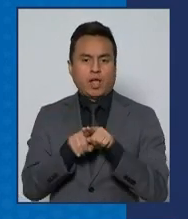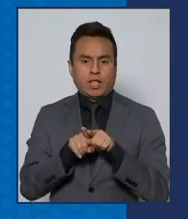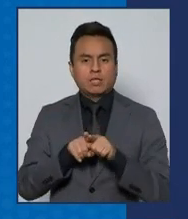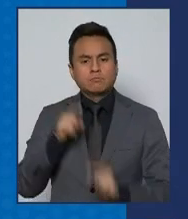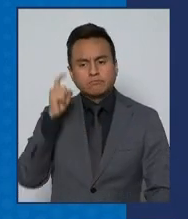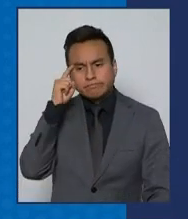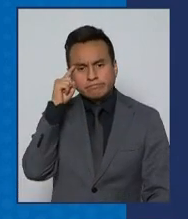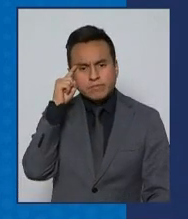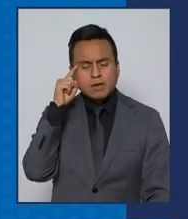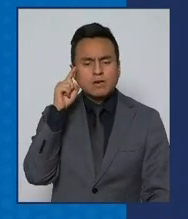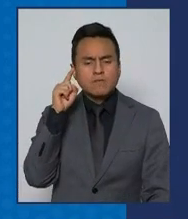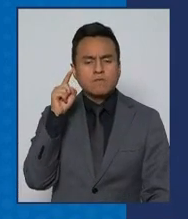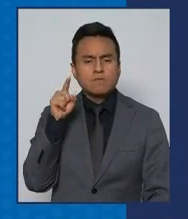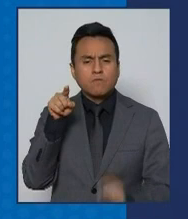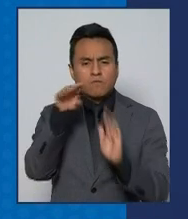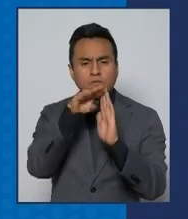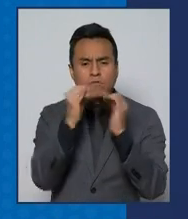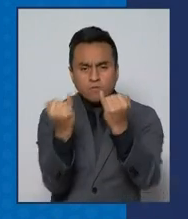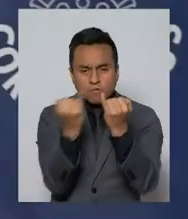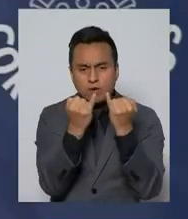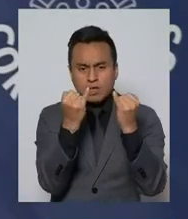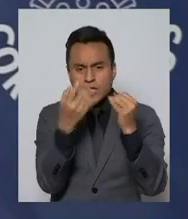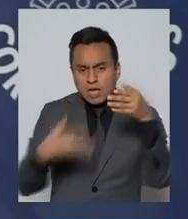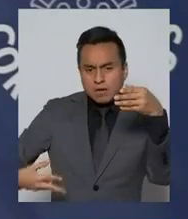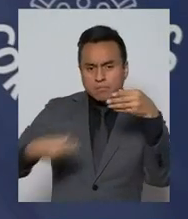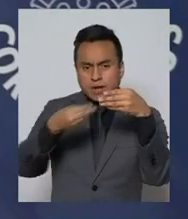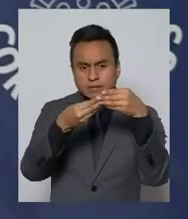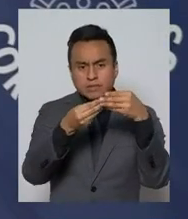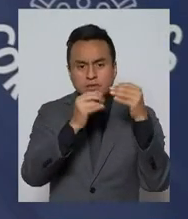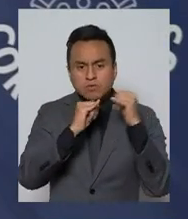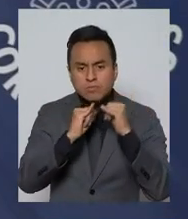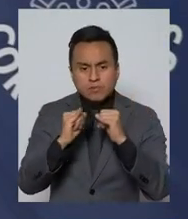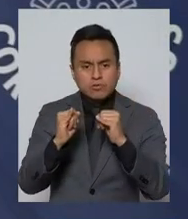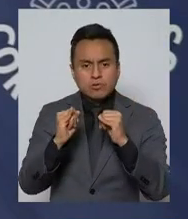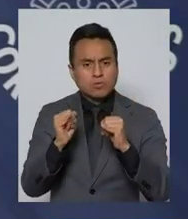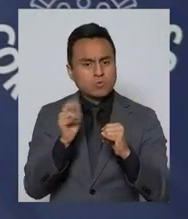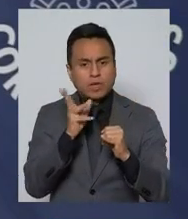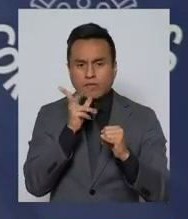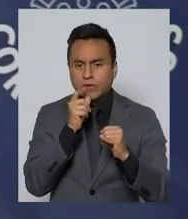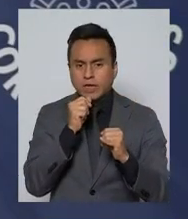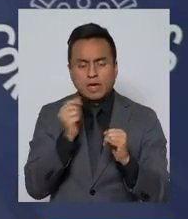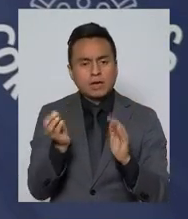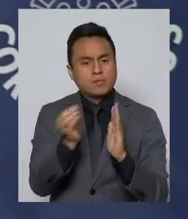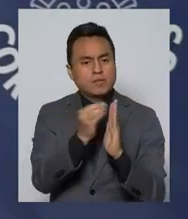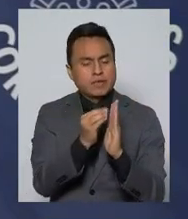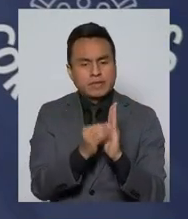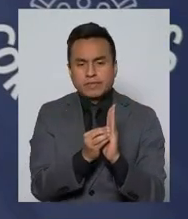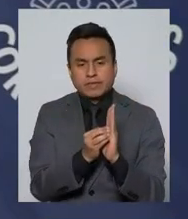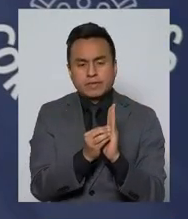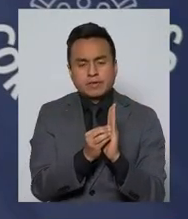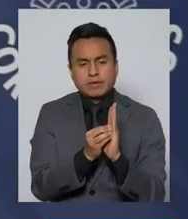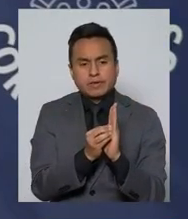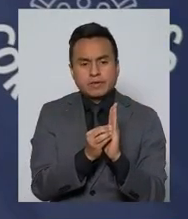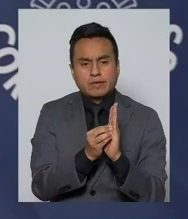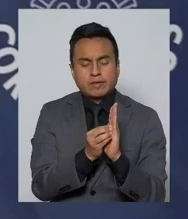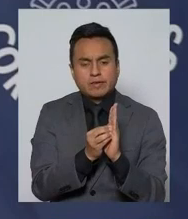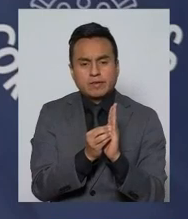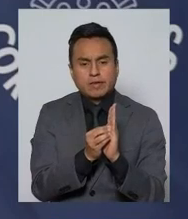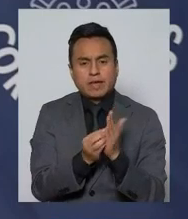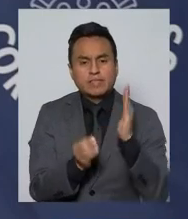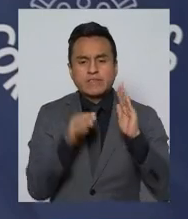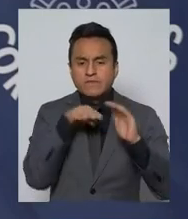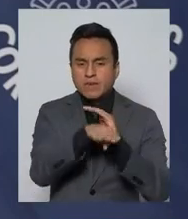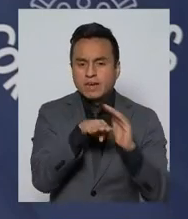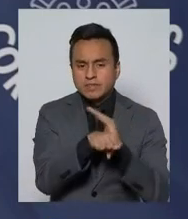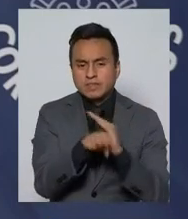buscar en estas bases de datos adicionales información que no estaba presente en las bases